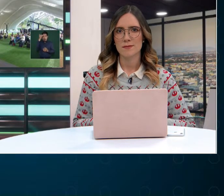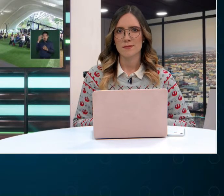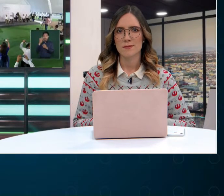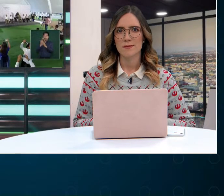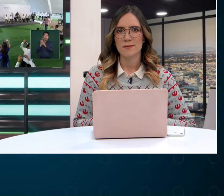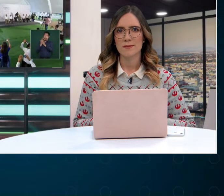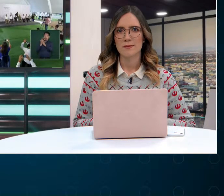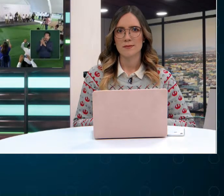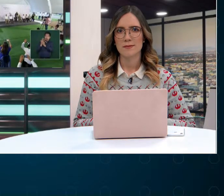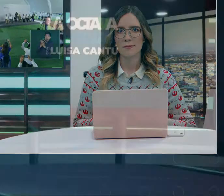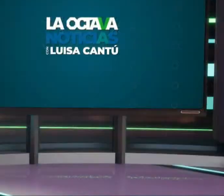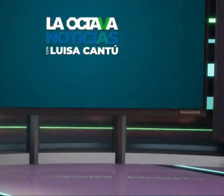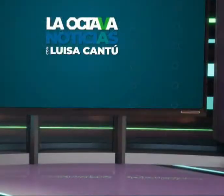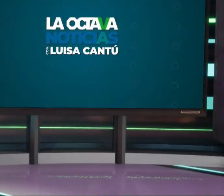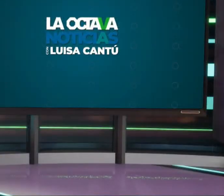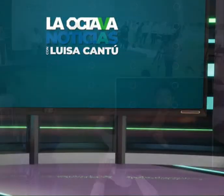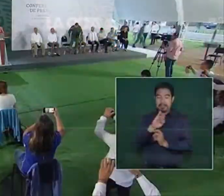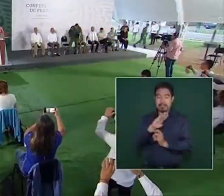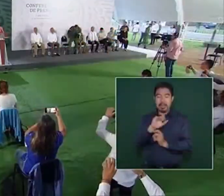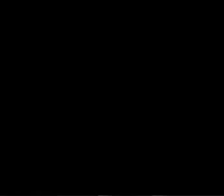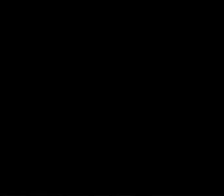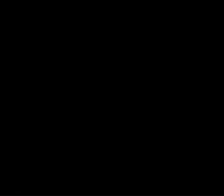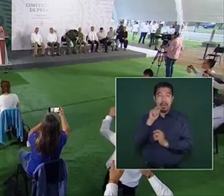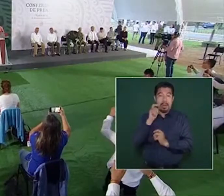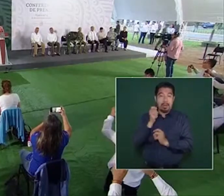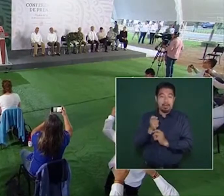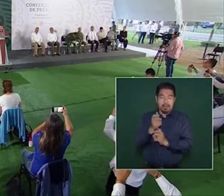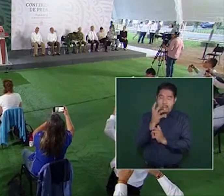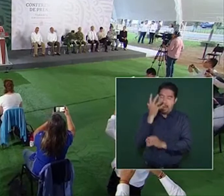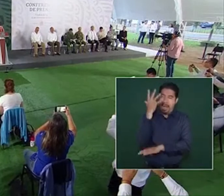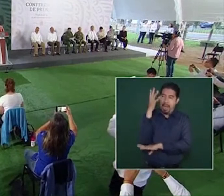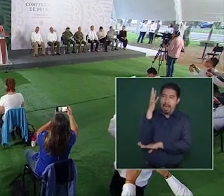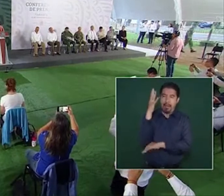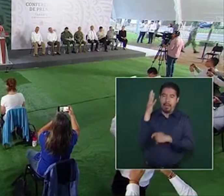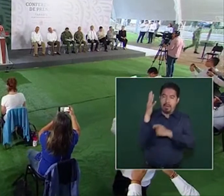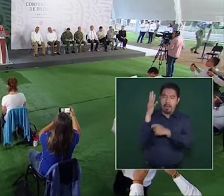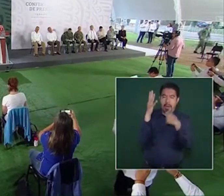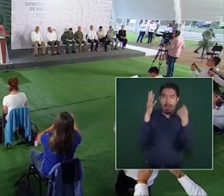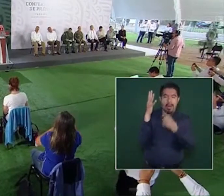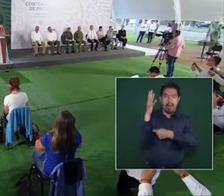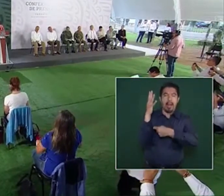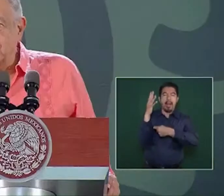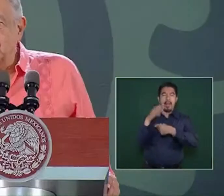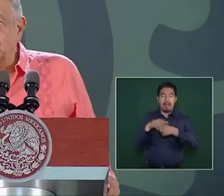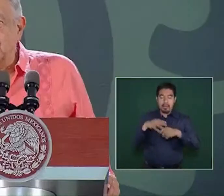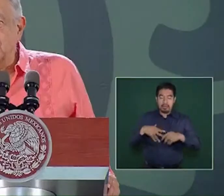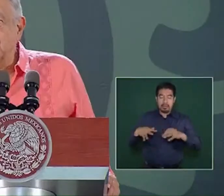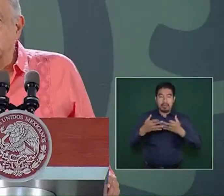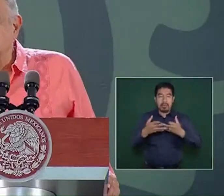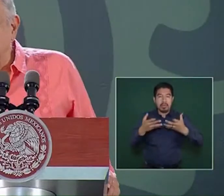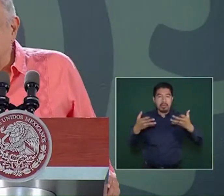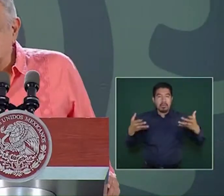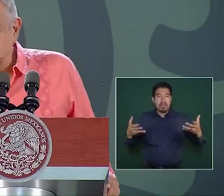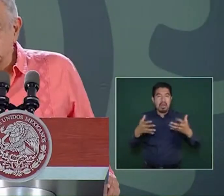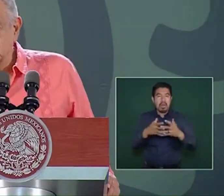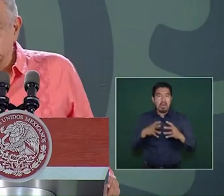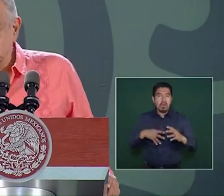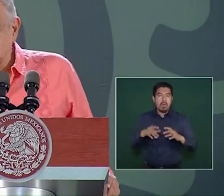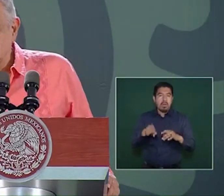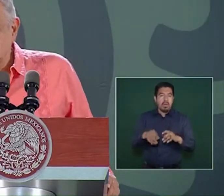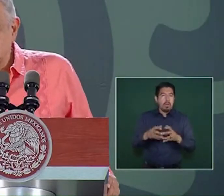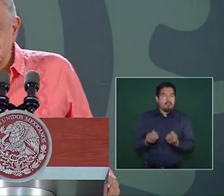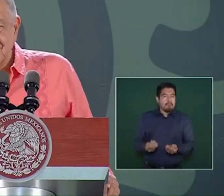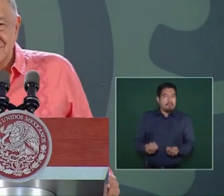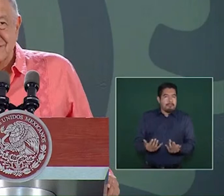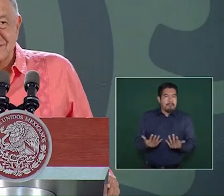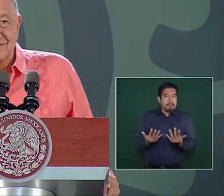el 37 Batallón de Infantería en Tabasco, el presidente Andrés Manuel López Obrador reconoció al embajador de México en Perú, Pablo Monroy,